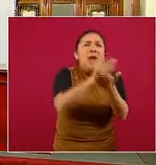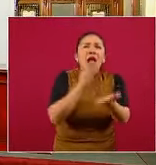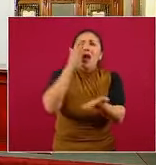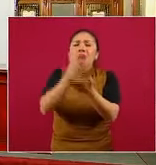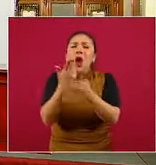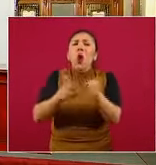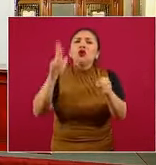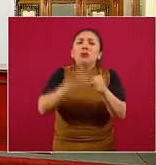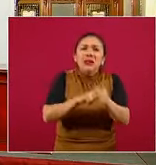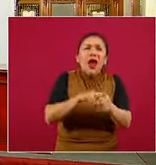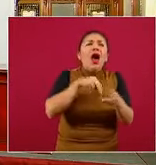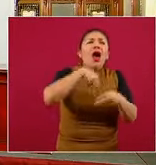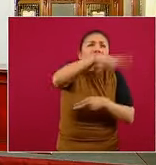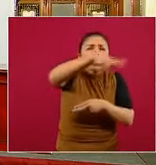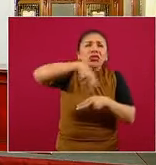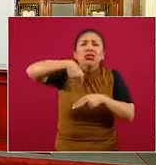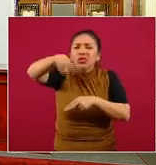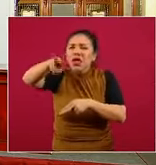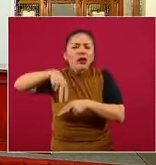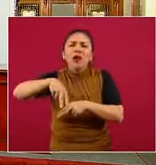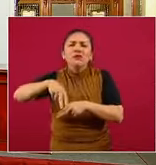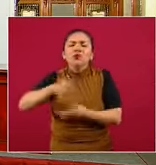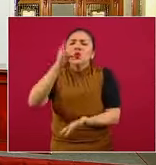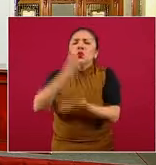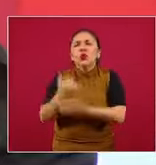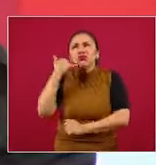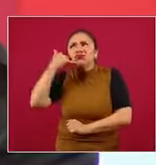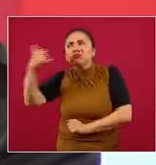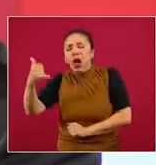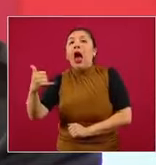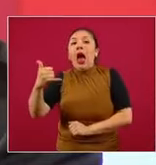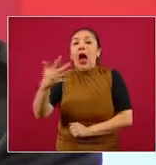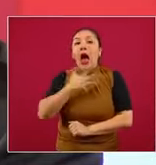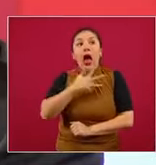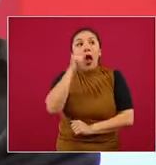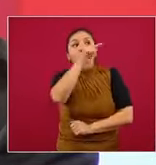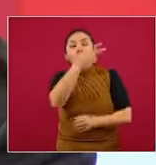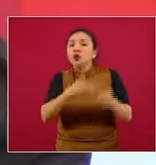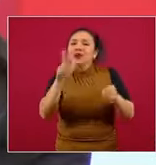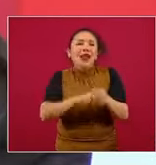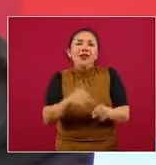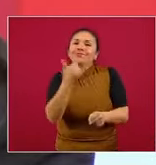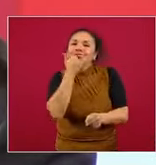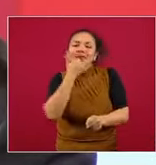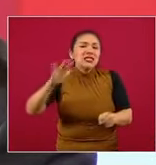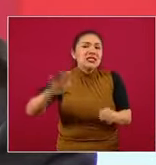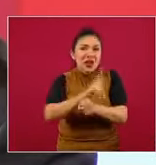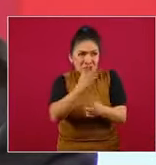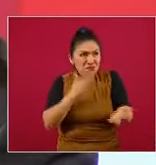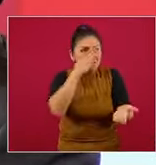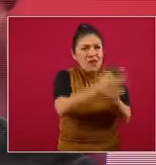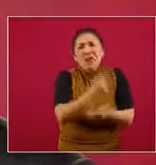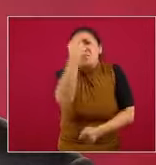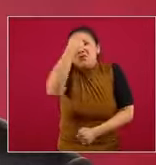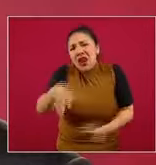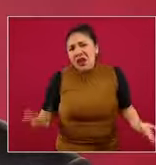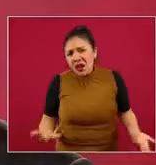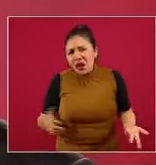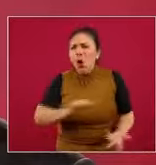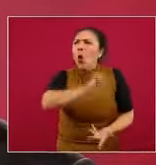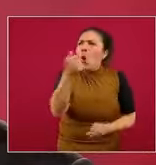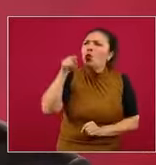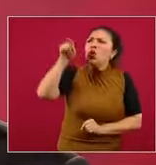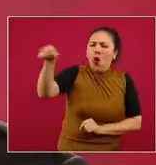hospitales físicamente, se les oriente para decirle, este hospital está lleno, no tiene caso acercarse ahí. En cambio, este